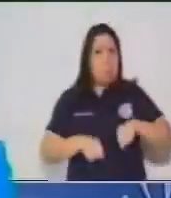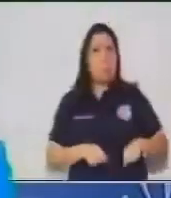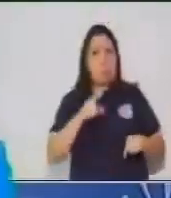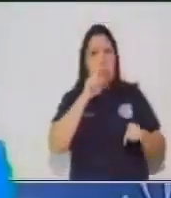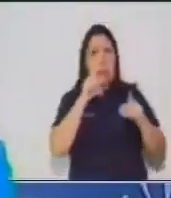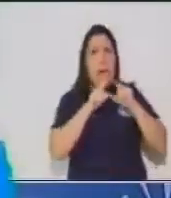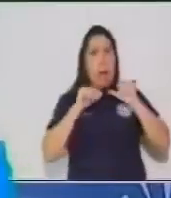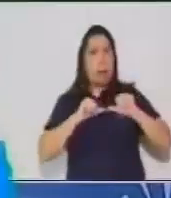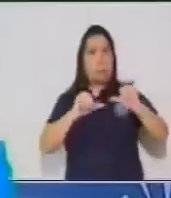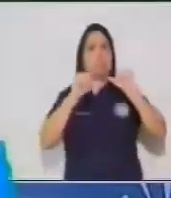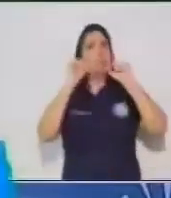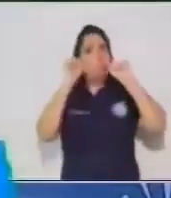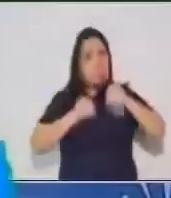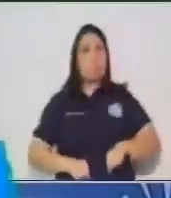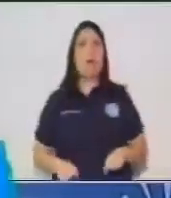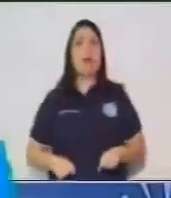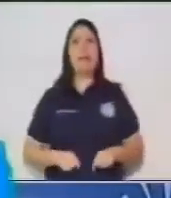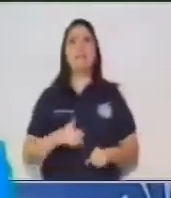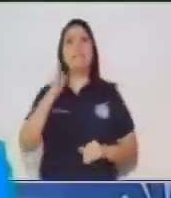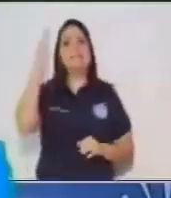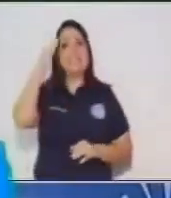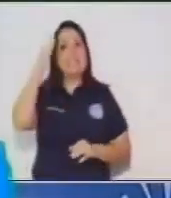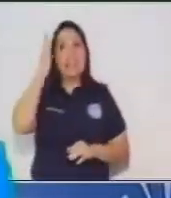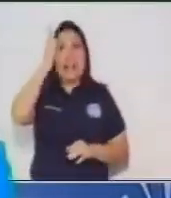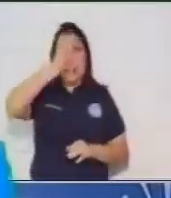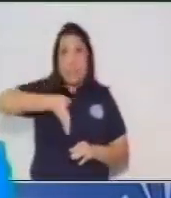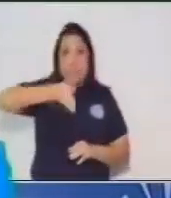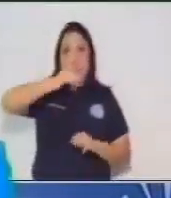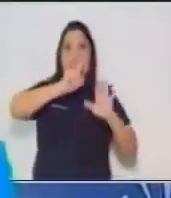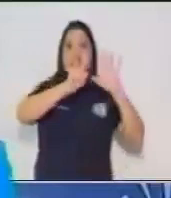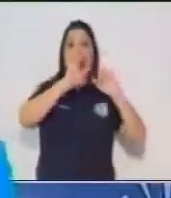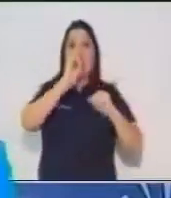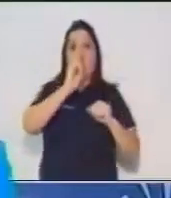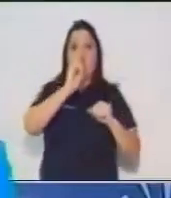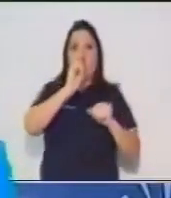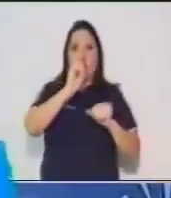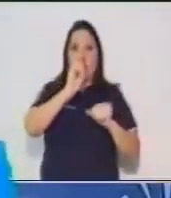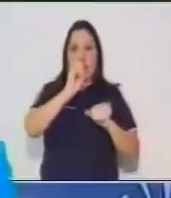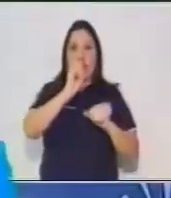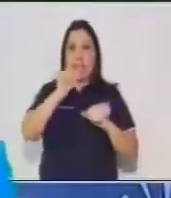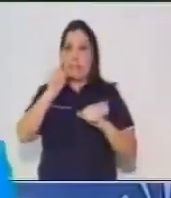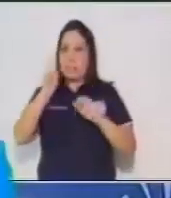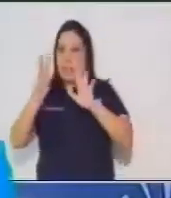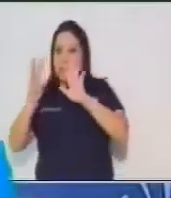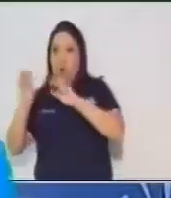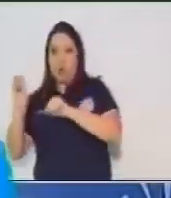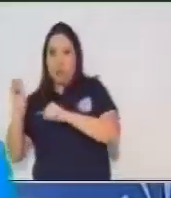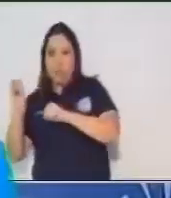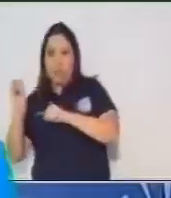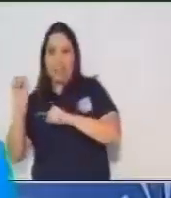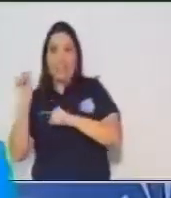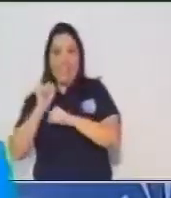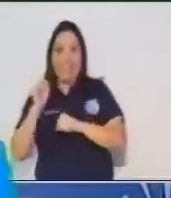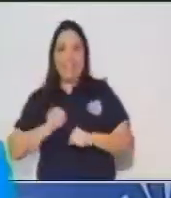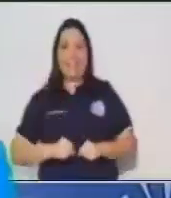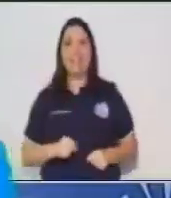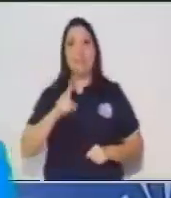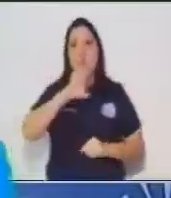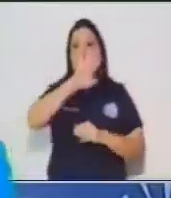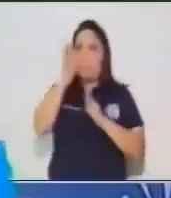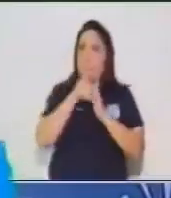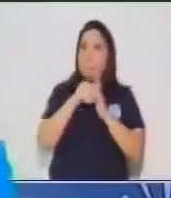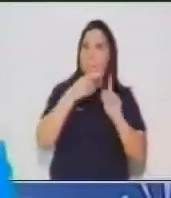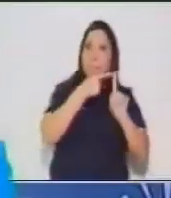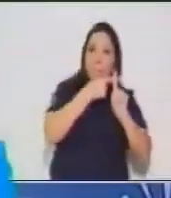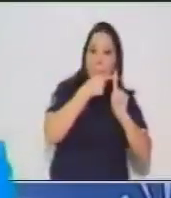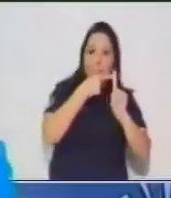quieres seguir, ¿verdad? Sabes que a la mitad tienes 180 y lo que haces es ir sumando para